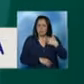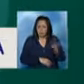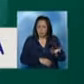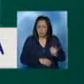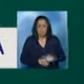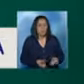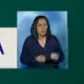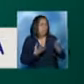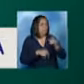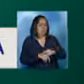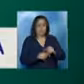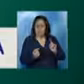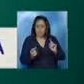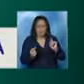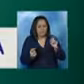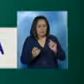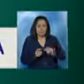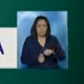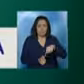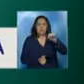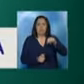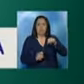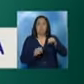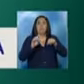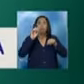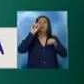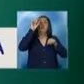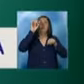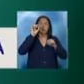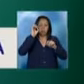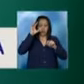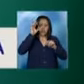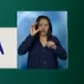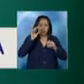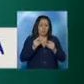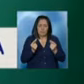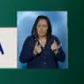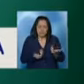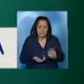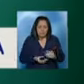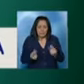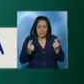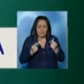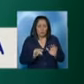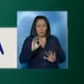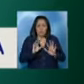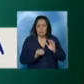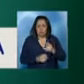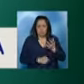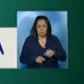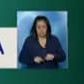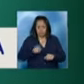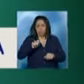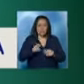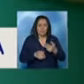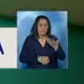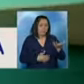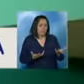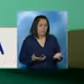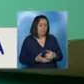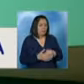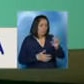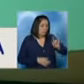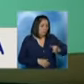cuánto tiempo tendría que ser? Debe ser inmediato y máximo podría ser en 15, 20 segundos posterior a la activación de la alarma. Imaginemos que acá hubiera